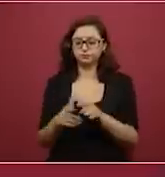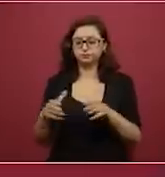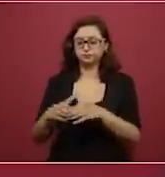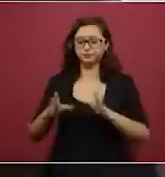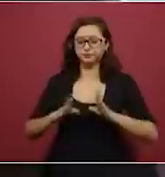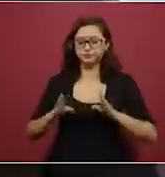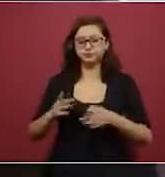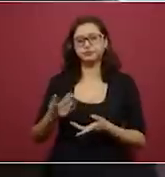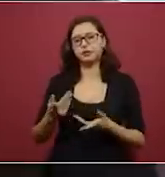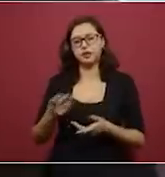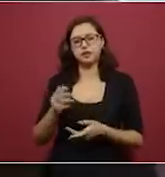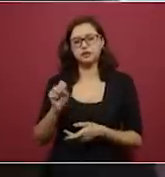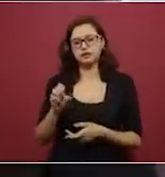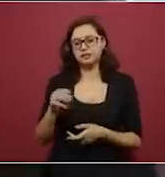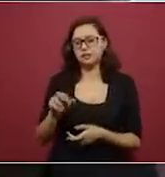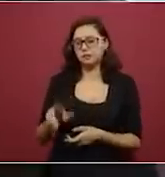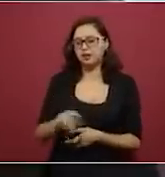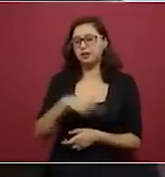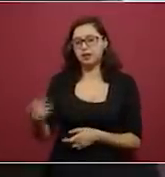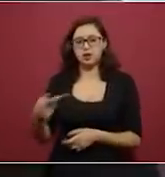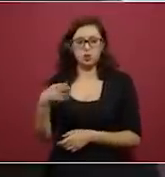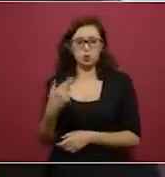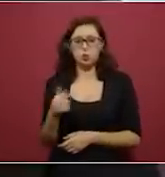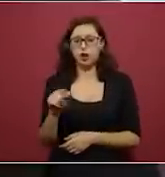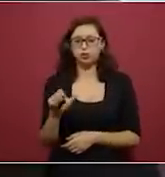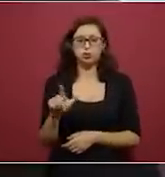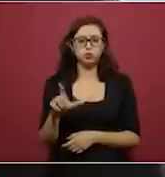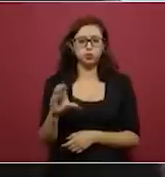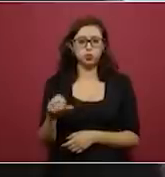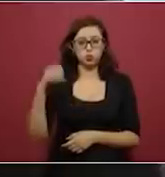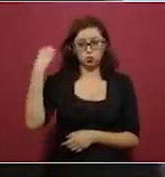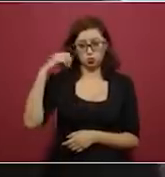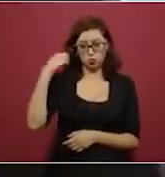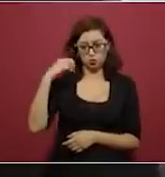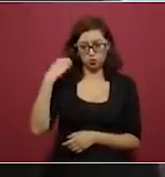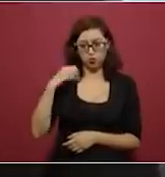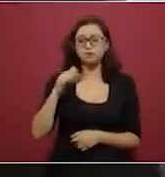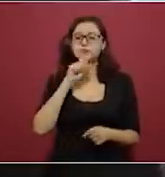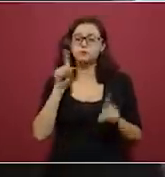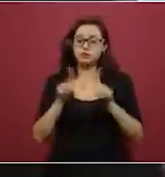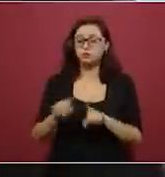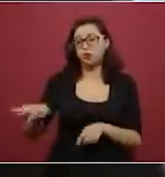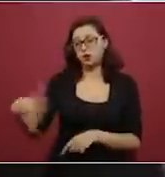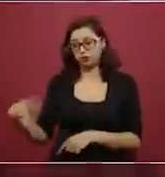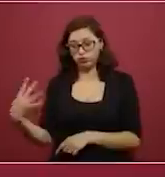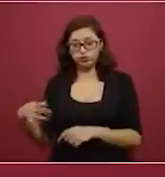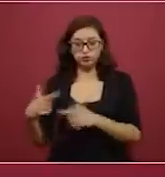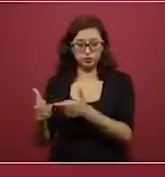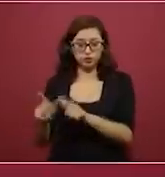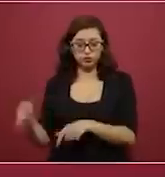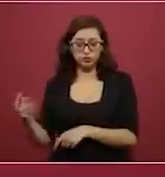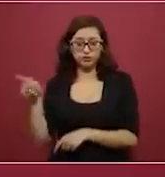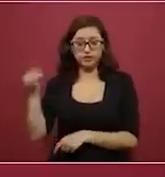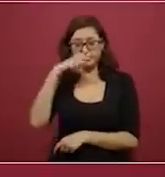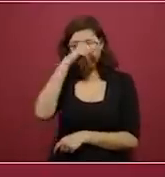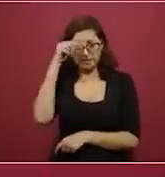marina número 26 en huatulco y el batallón de infantería de marina número 14 en san blas nayarit mi experiencia en estado